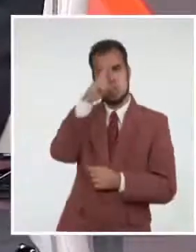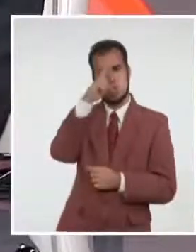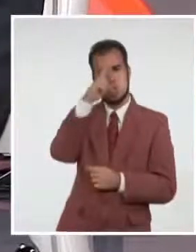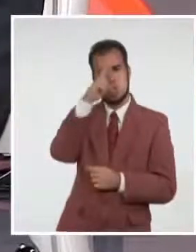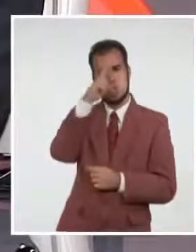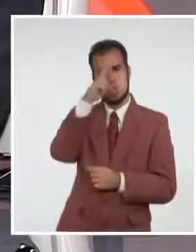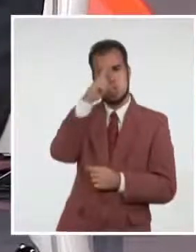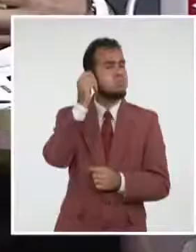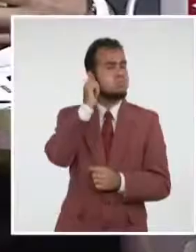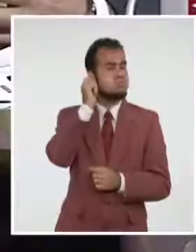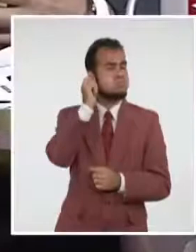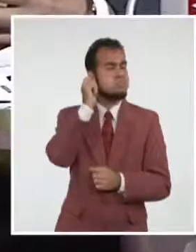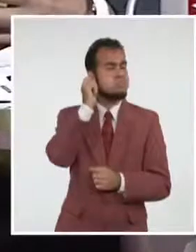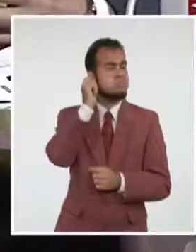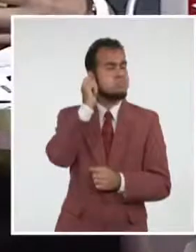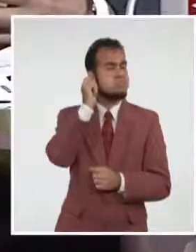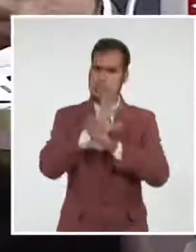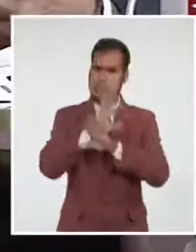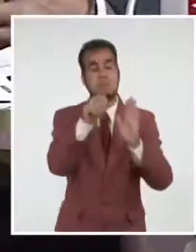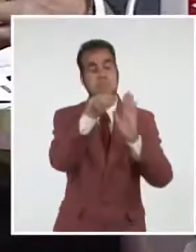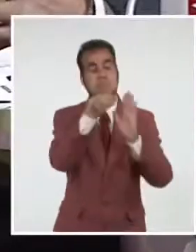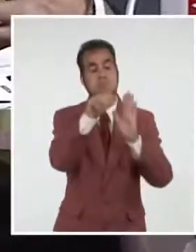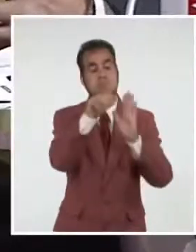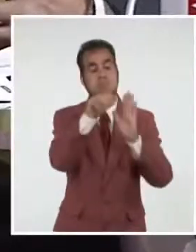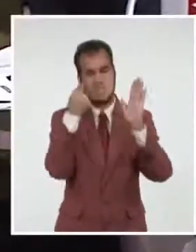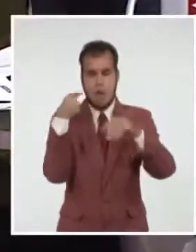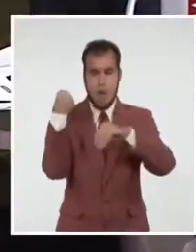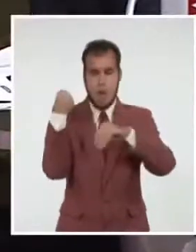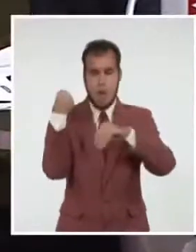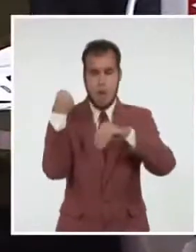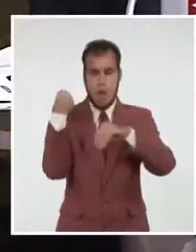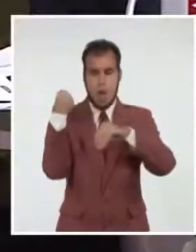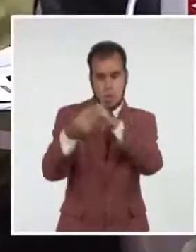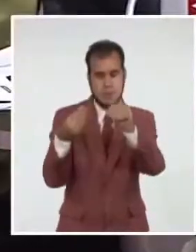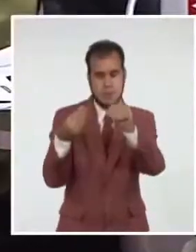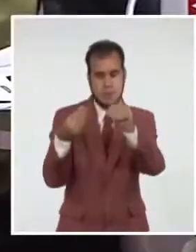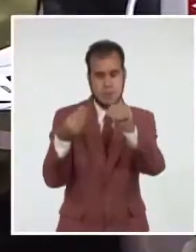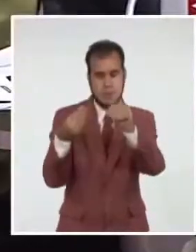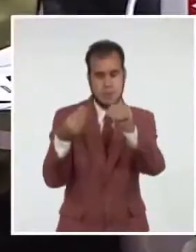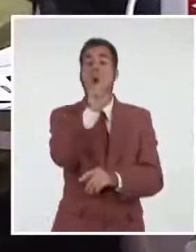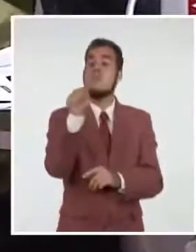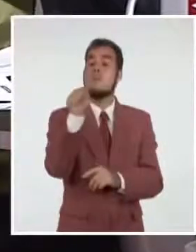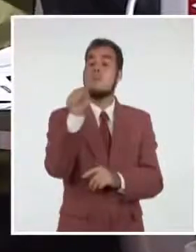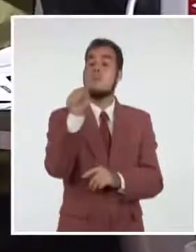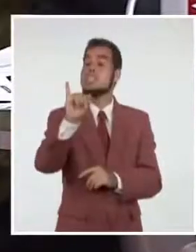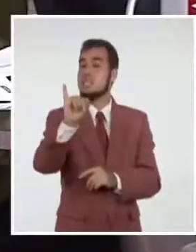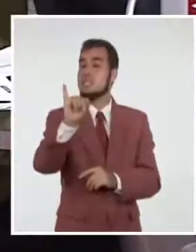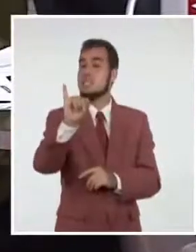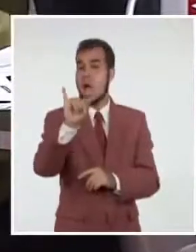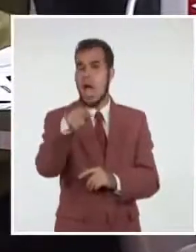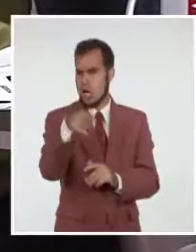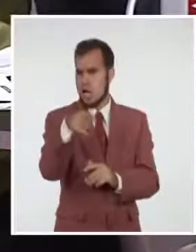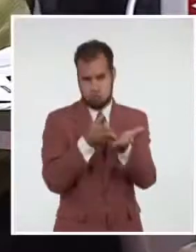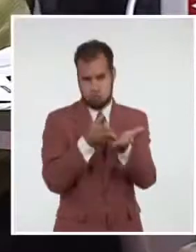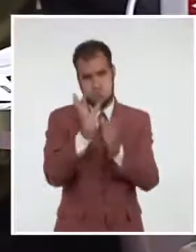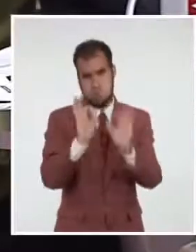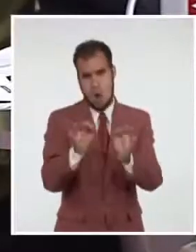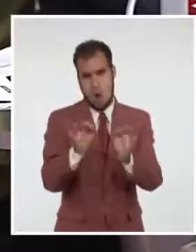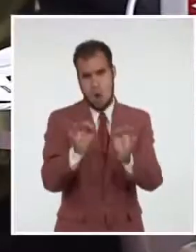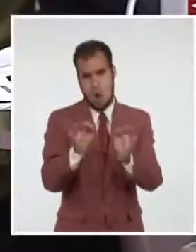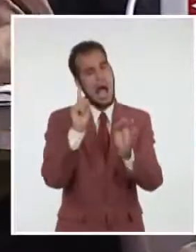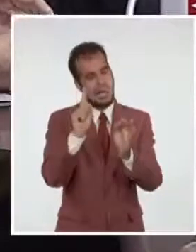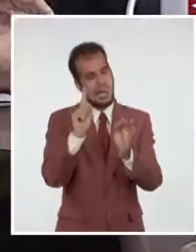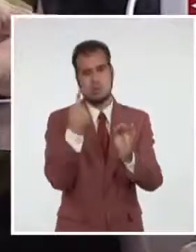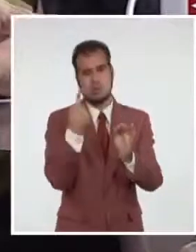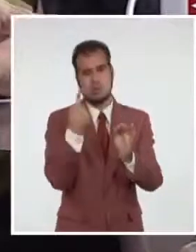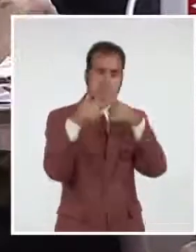clínica en el país se han ido consolidando y el punto 6 o el 6 sigue estando vigente, pero tiene ligeras modificaciones. ¿Hacia dónde